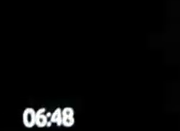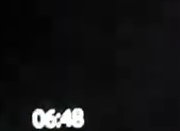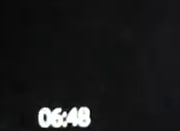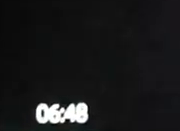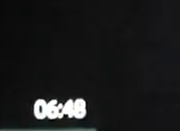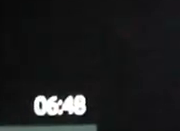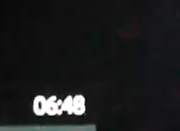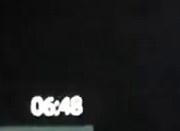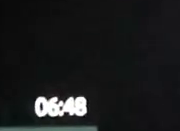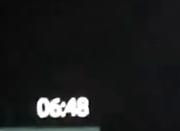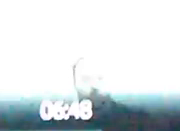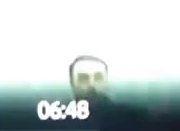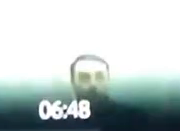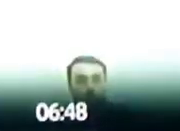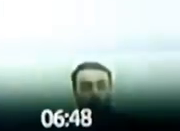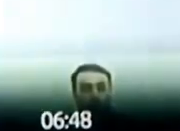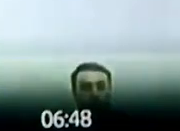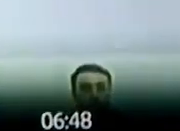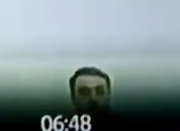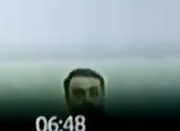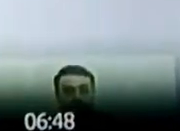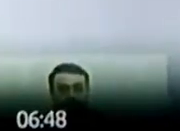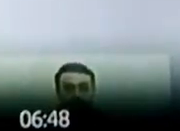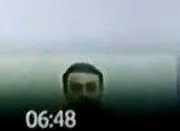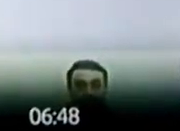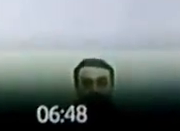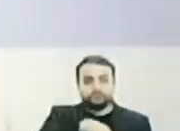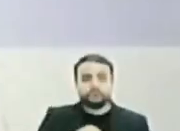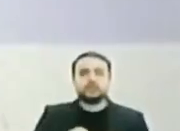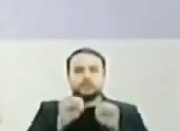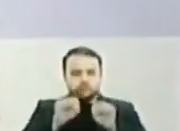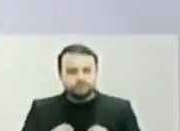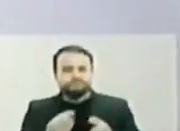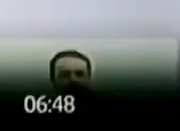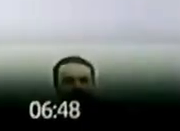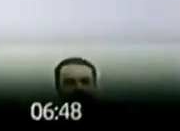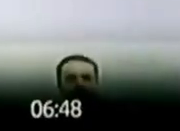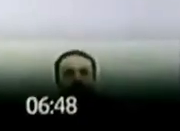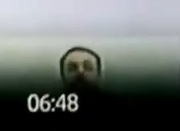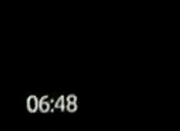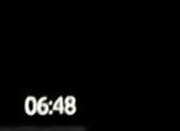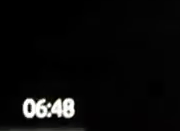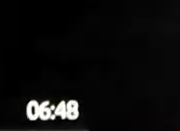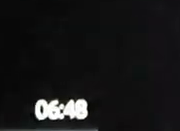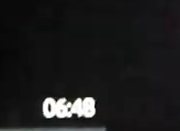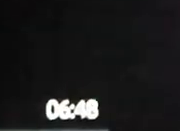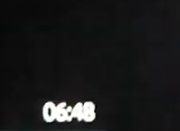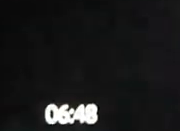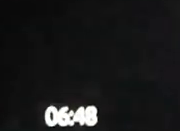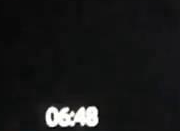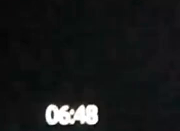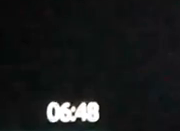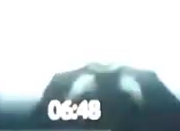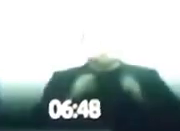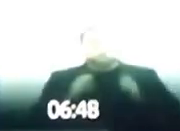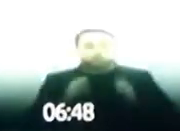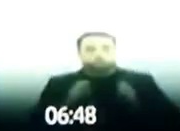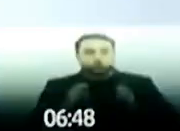elegir ordenanzas y regulaciones municipales y apoyará el desarrollo.